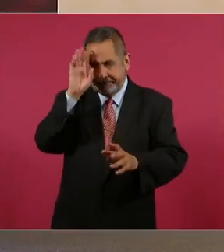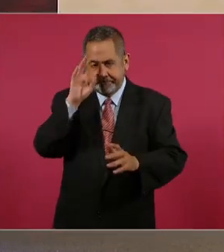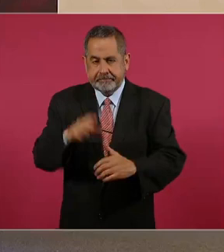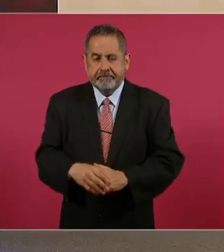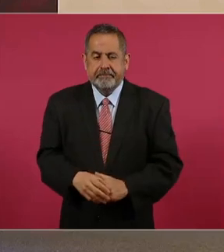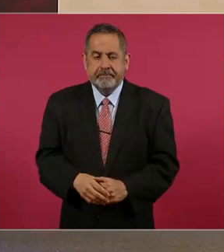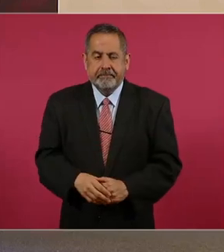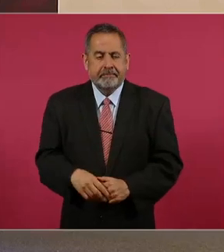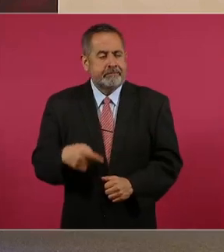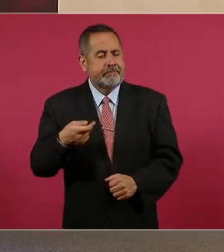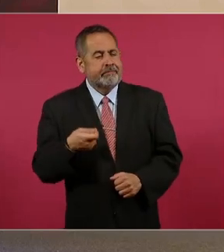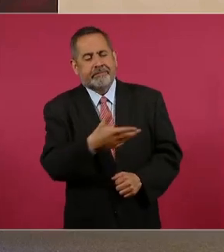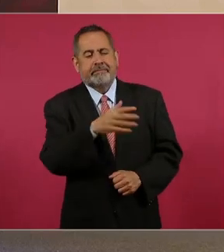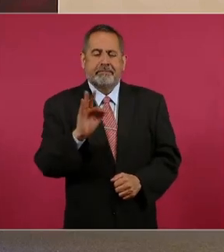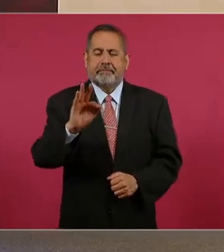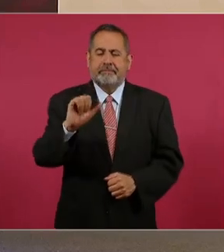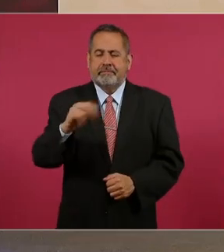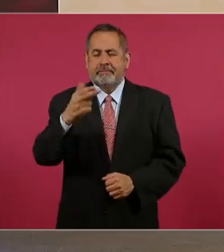facho